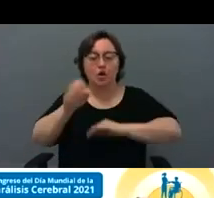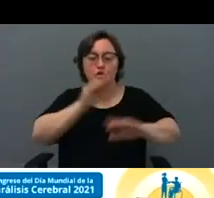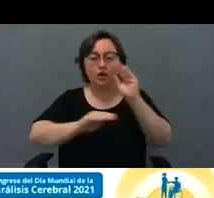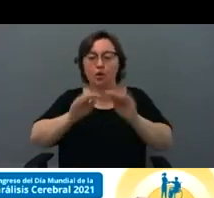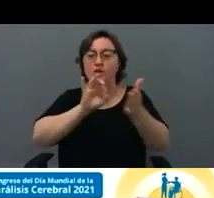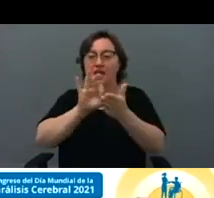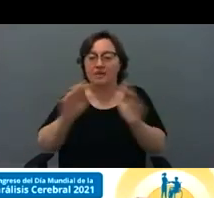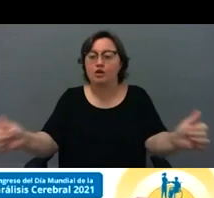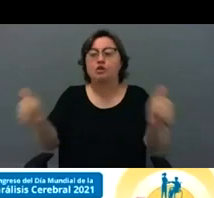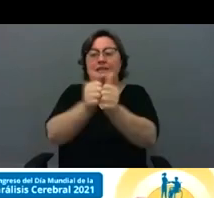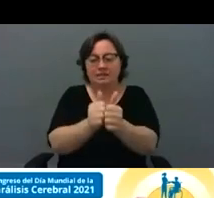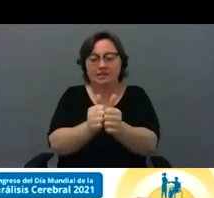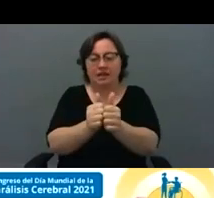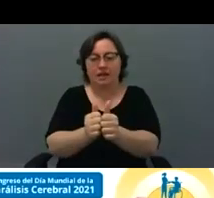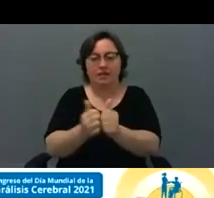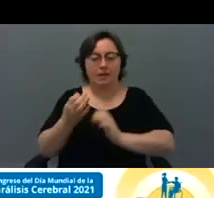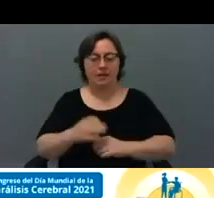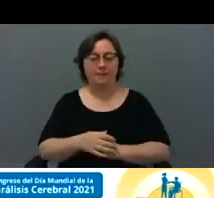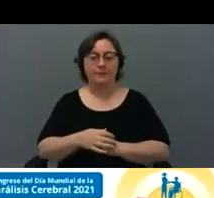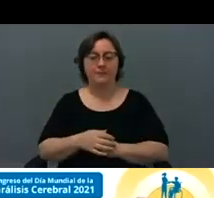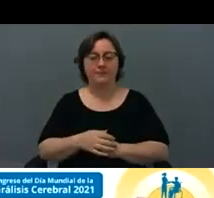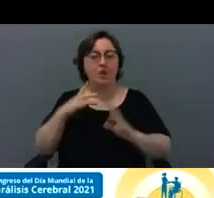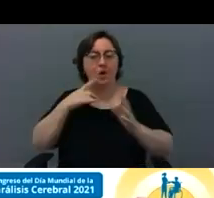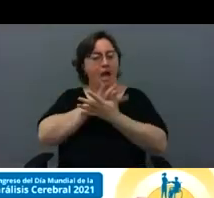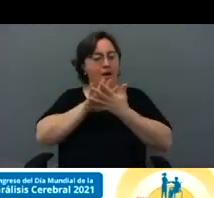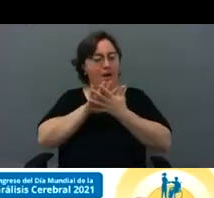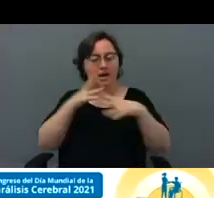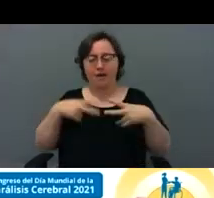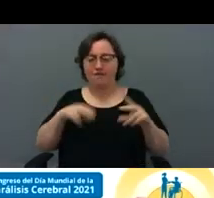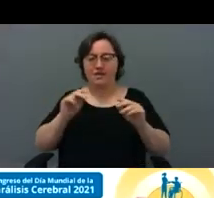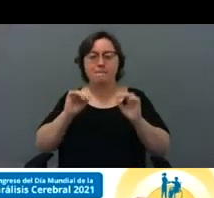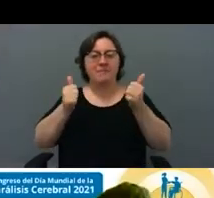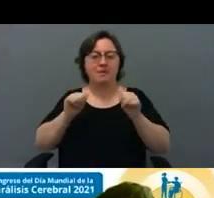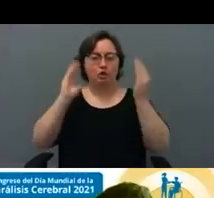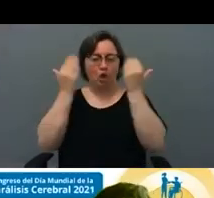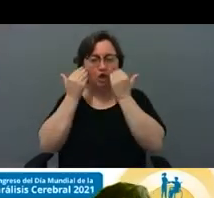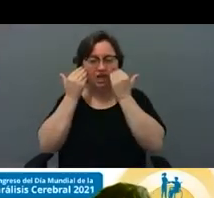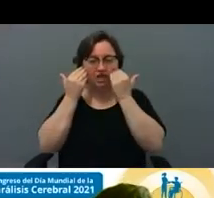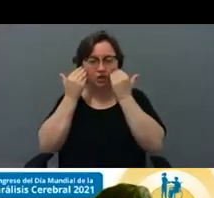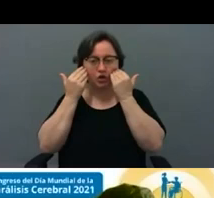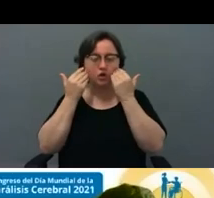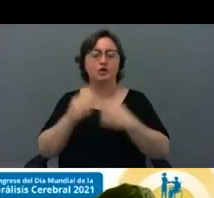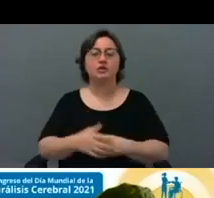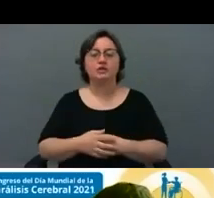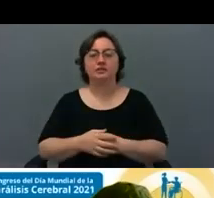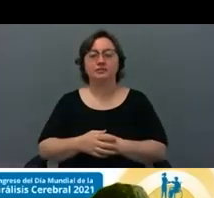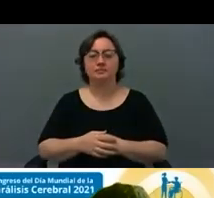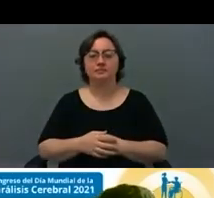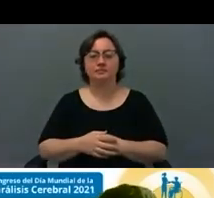servicios habitacionales. Dicho esto, vamos a dar comienzo al congreso. Voy a